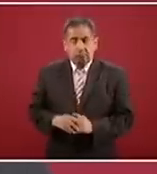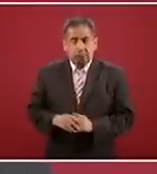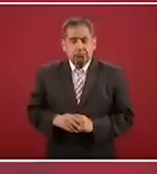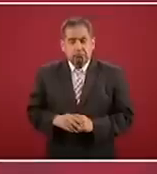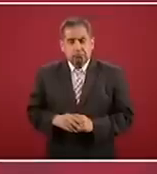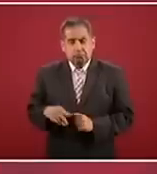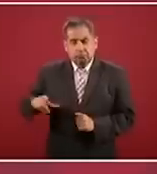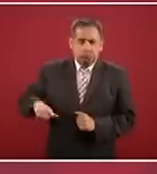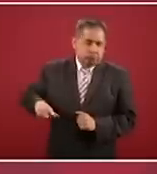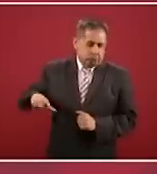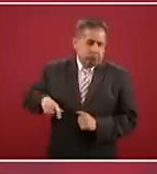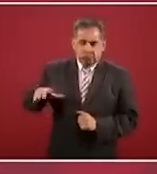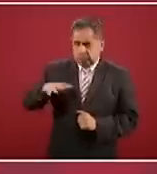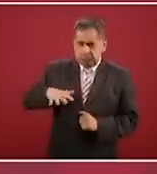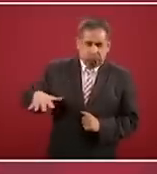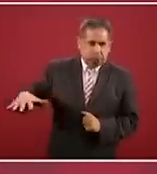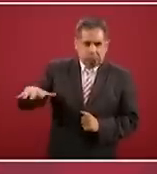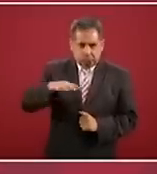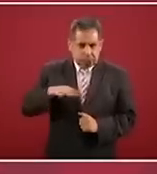el Estado